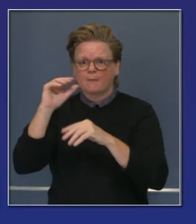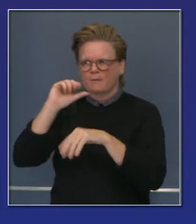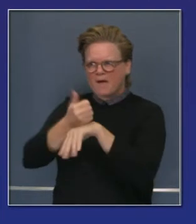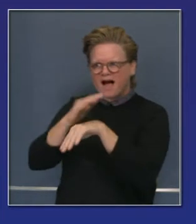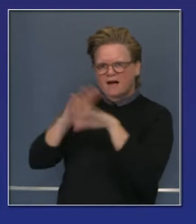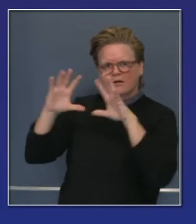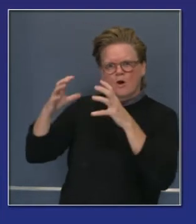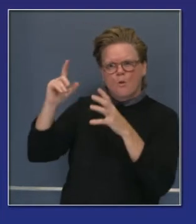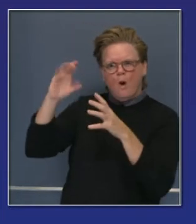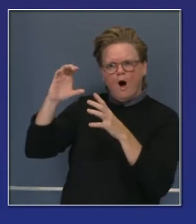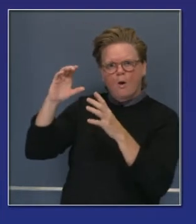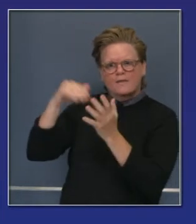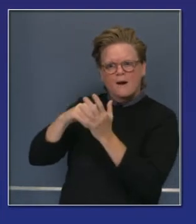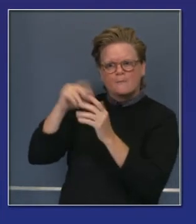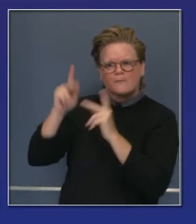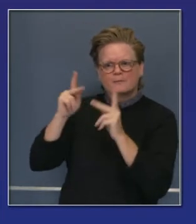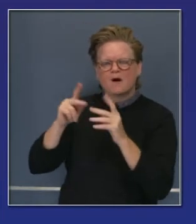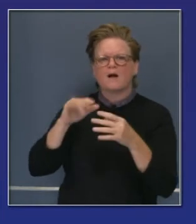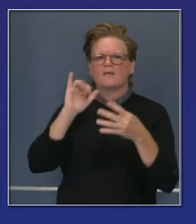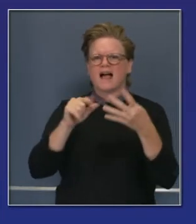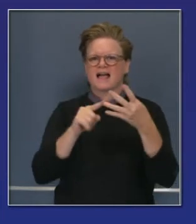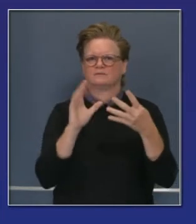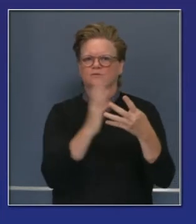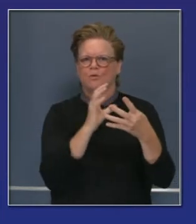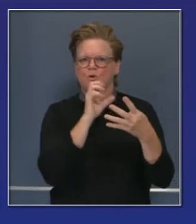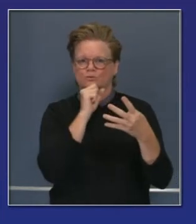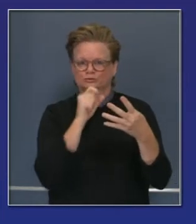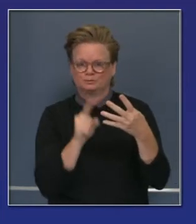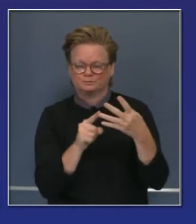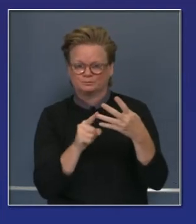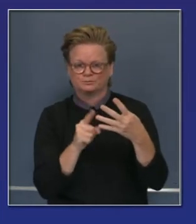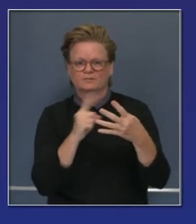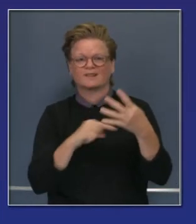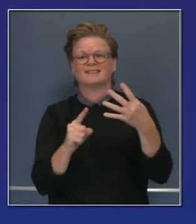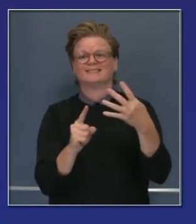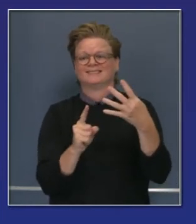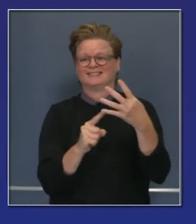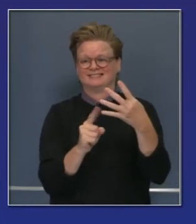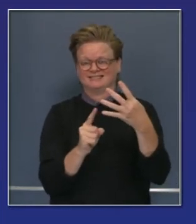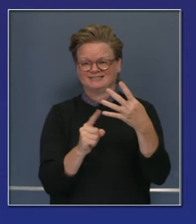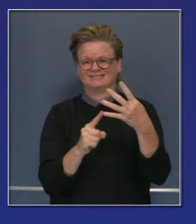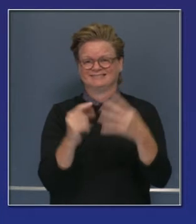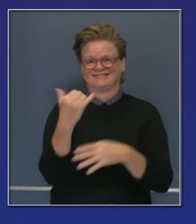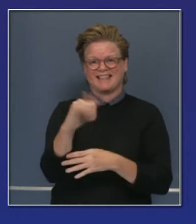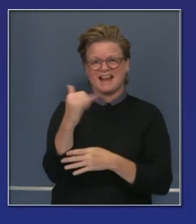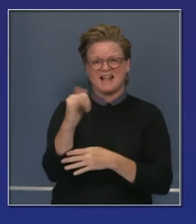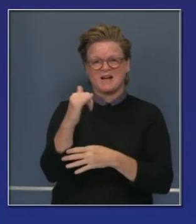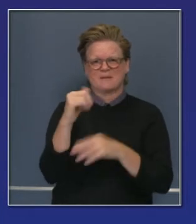Ahí pueden ver los índices de positividad de entre 2 a